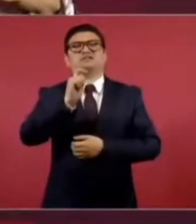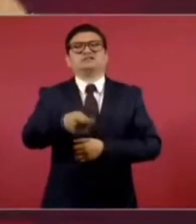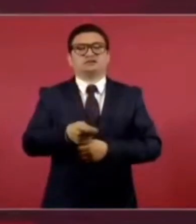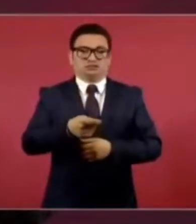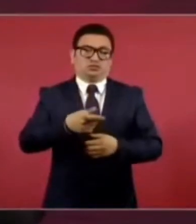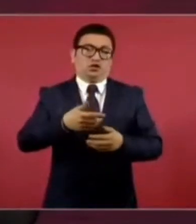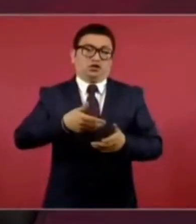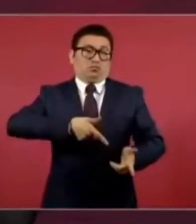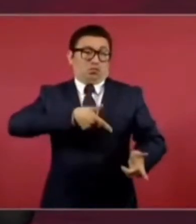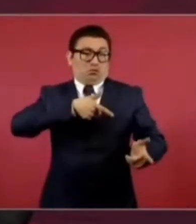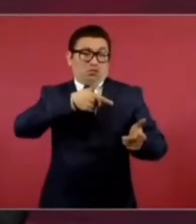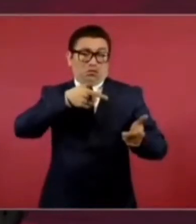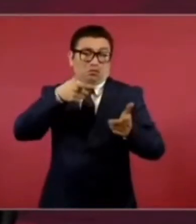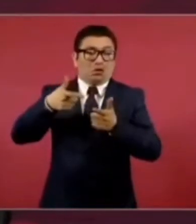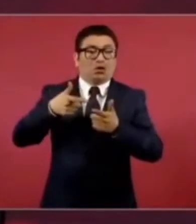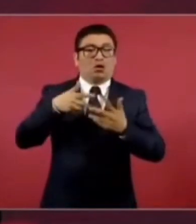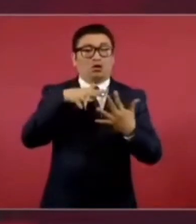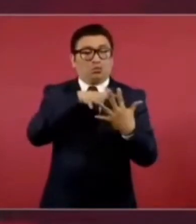armadas